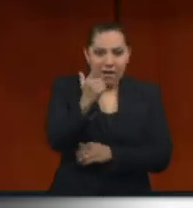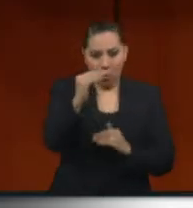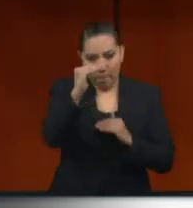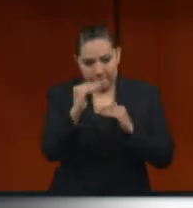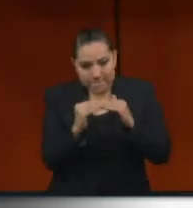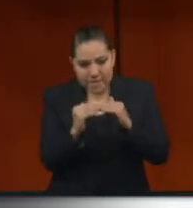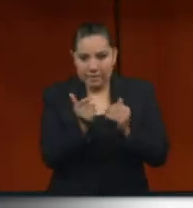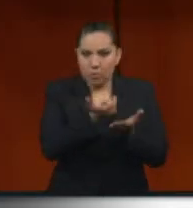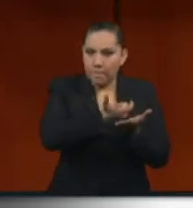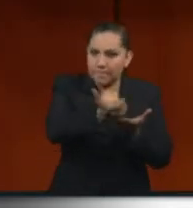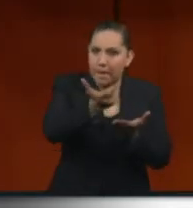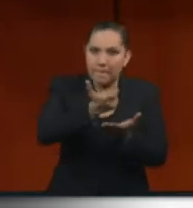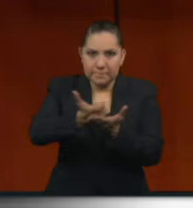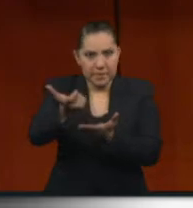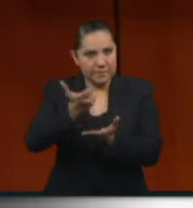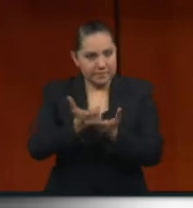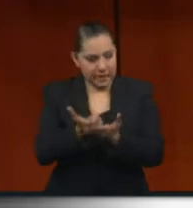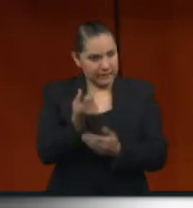precarios.